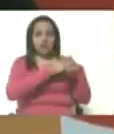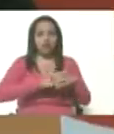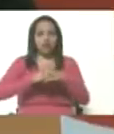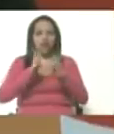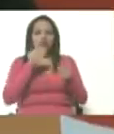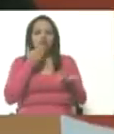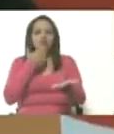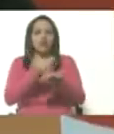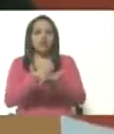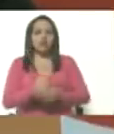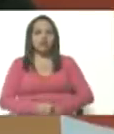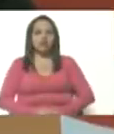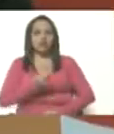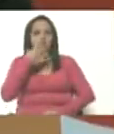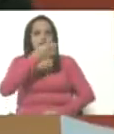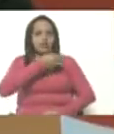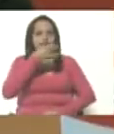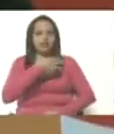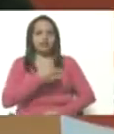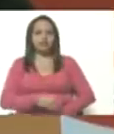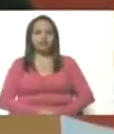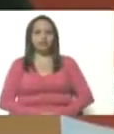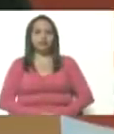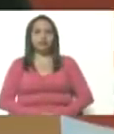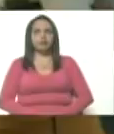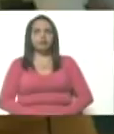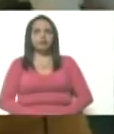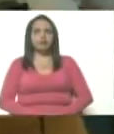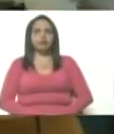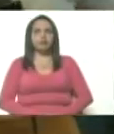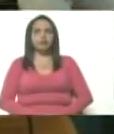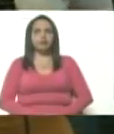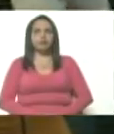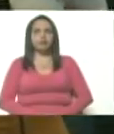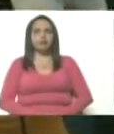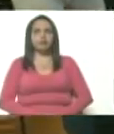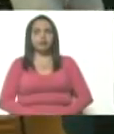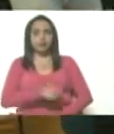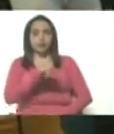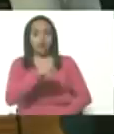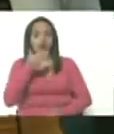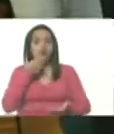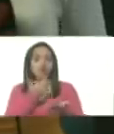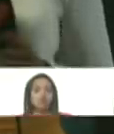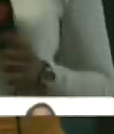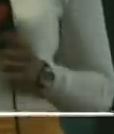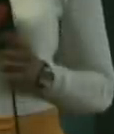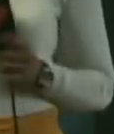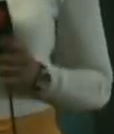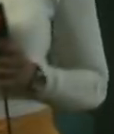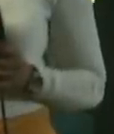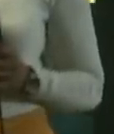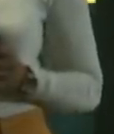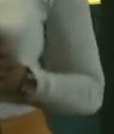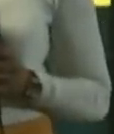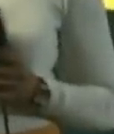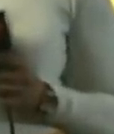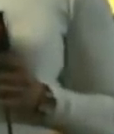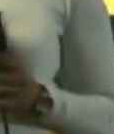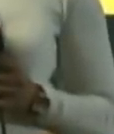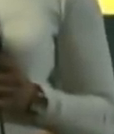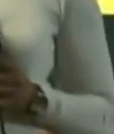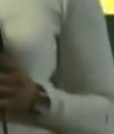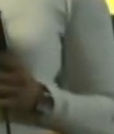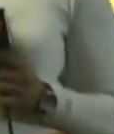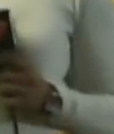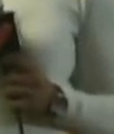Muchas gracias y muy buenas tardes. Bien, son pruebas y elementos de convicción que han sido informados por el ministro